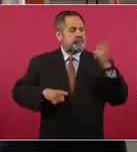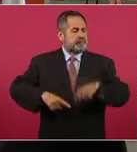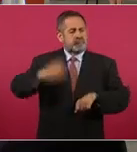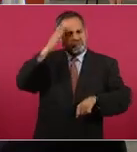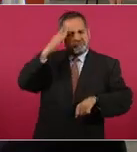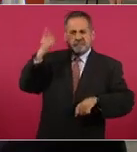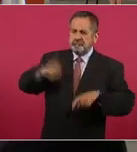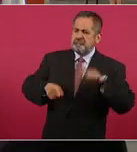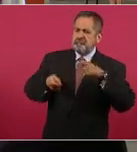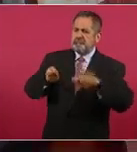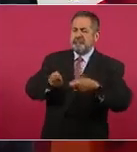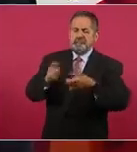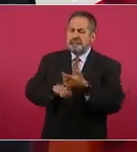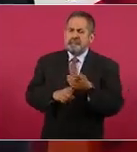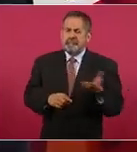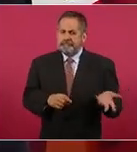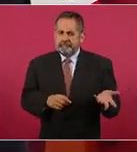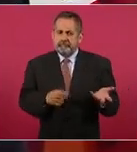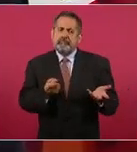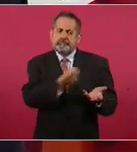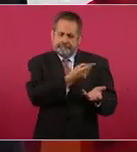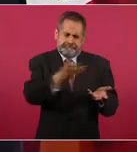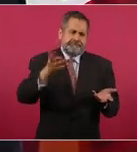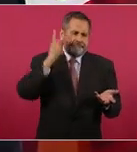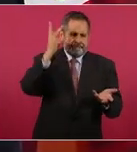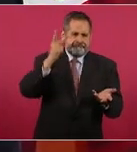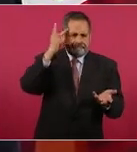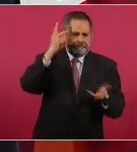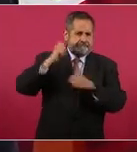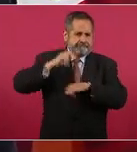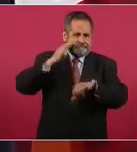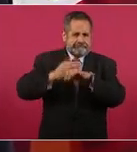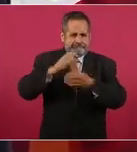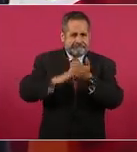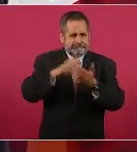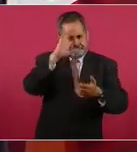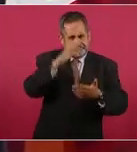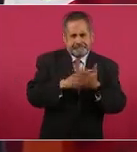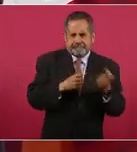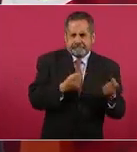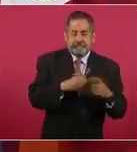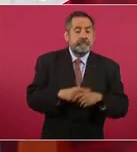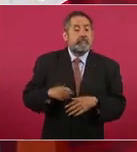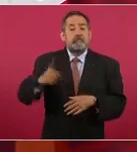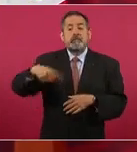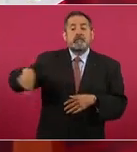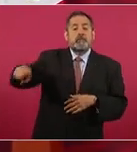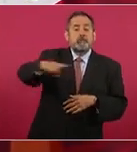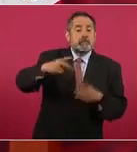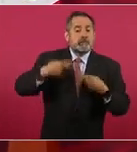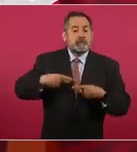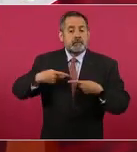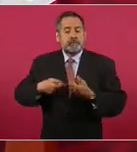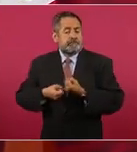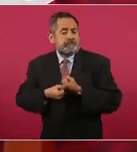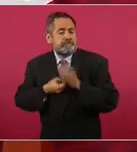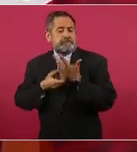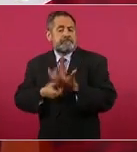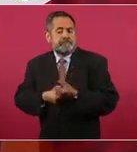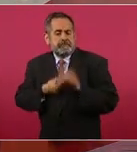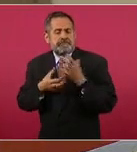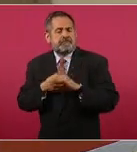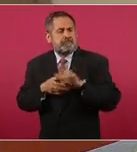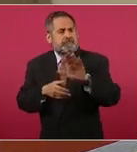estancia con los agentes pastorales que mandaban, ¿no? Cuando el pueblo se fue expresando cada vez más en lo